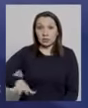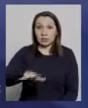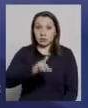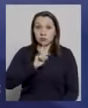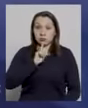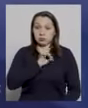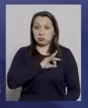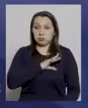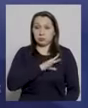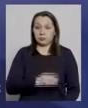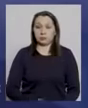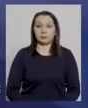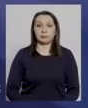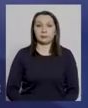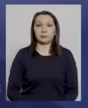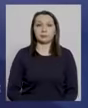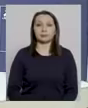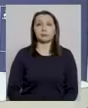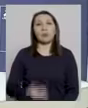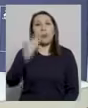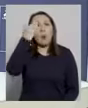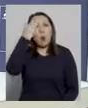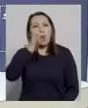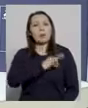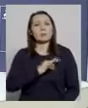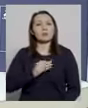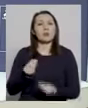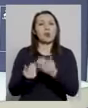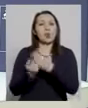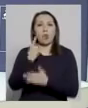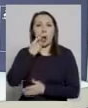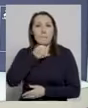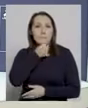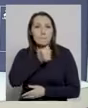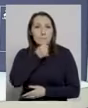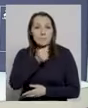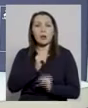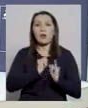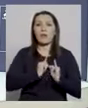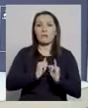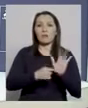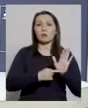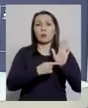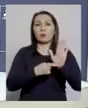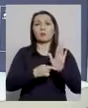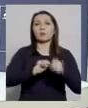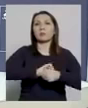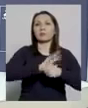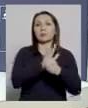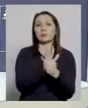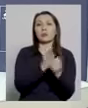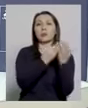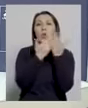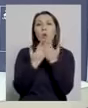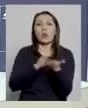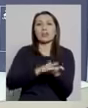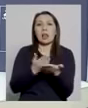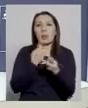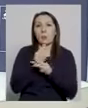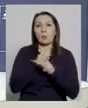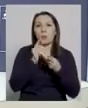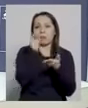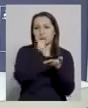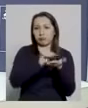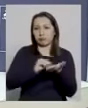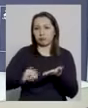viviendo. Hola, ministro, buenos días. Salió un nuevo informe COVID-19 elaborado por la Escuela de Salud Pública